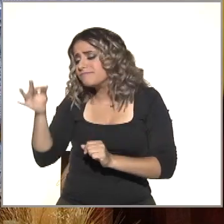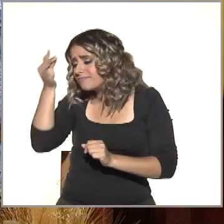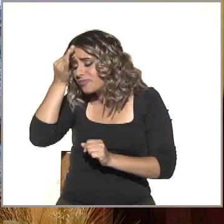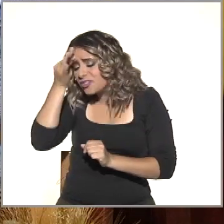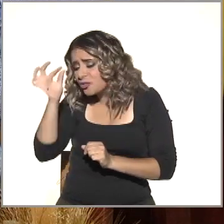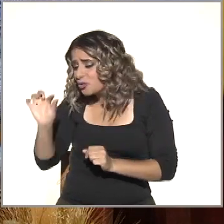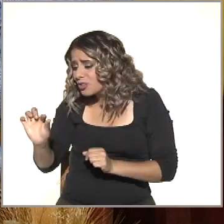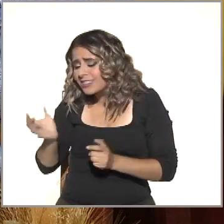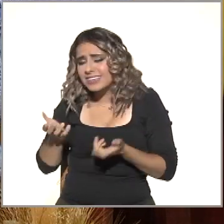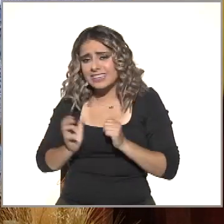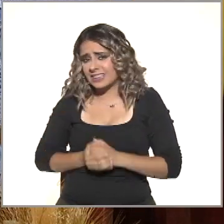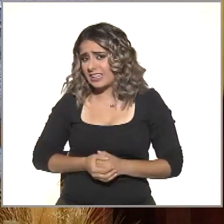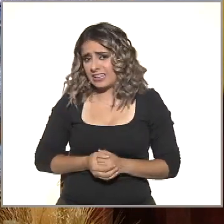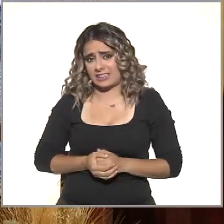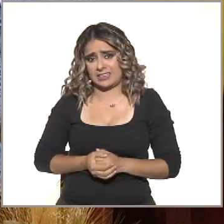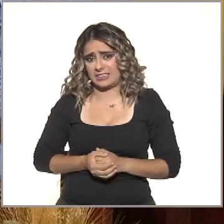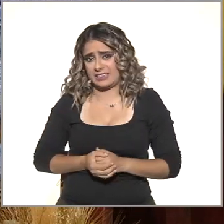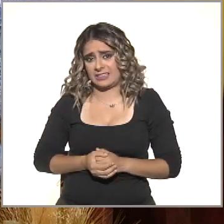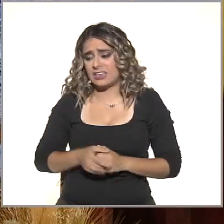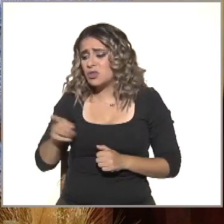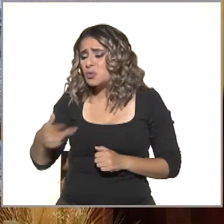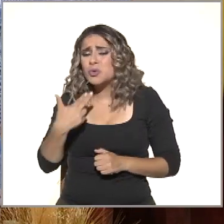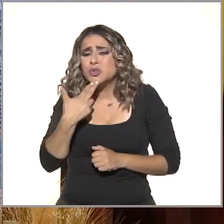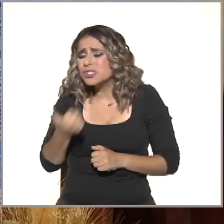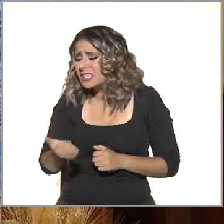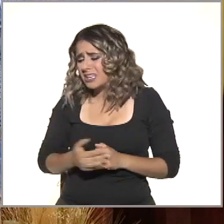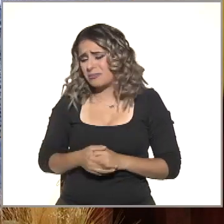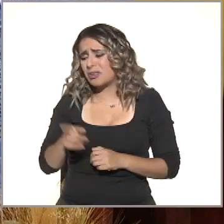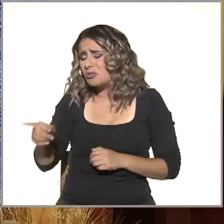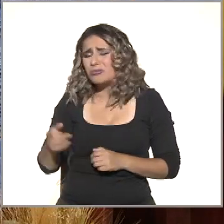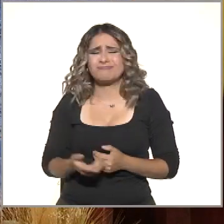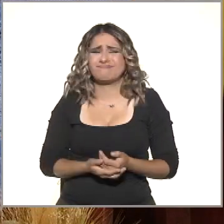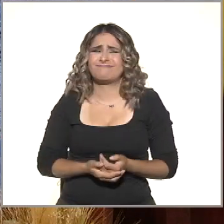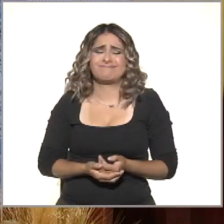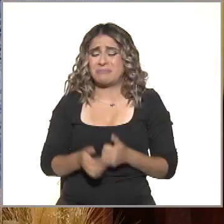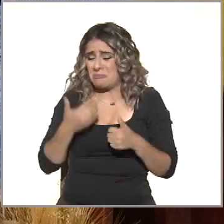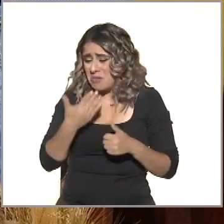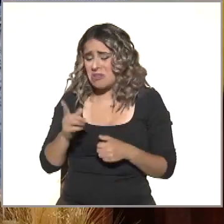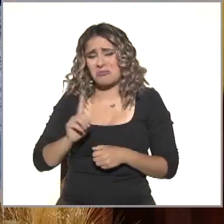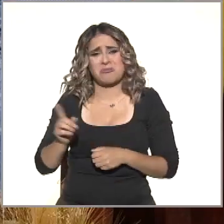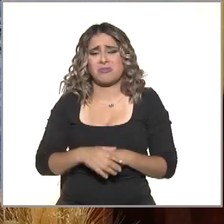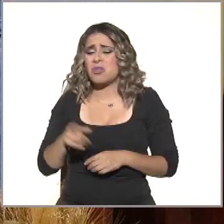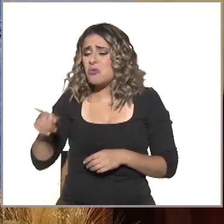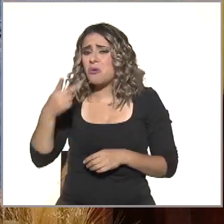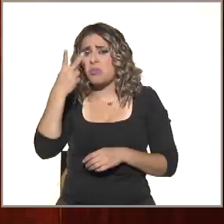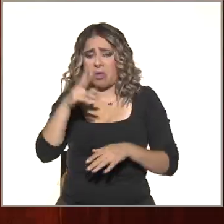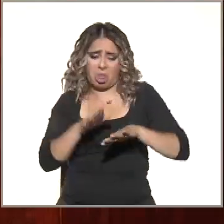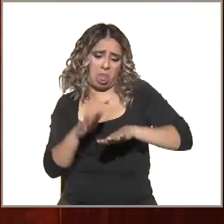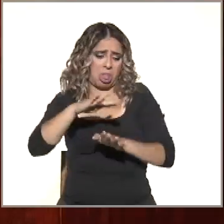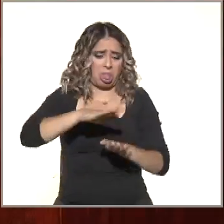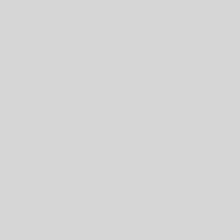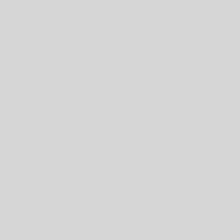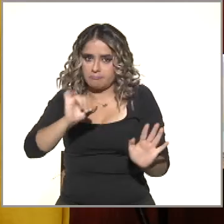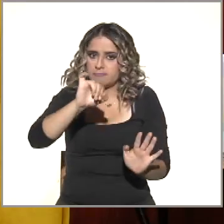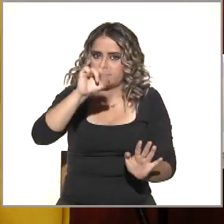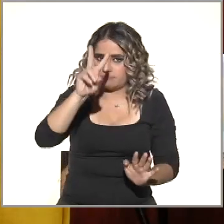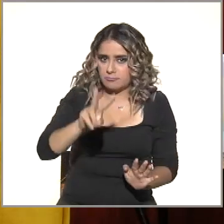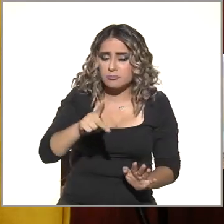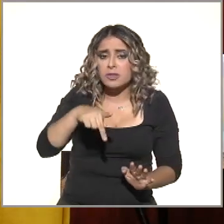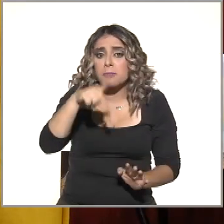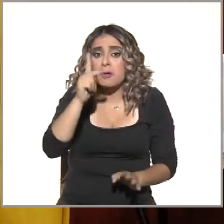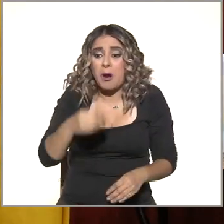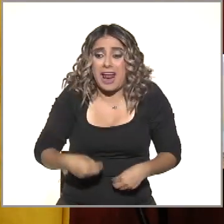tontita, bueno, no sirves para esto, no eres tan bueno para esto, tienes 2 pies izquierdos, hablando de deporte, por ejemplo, ¿no? La